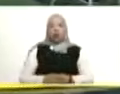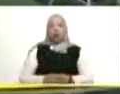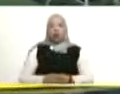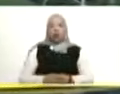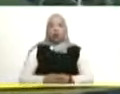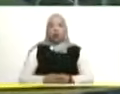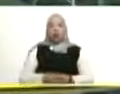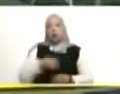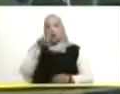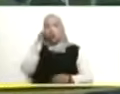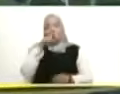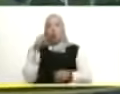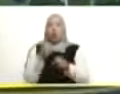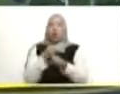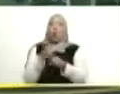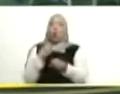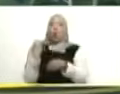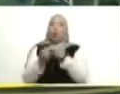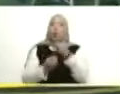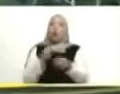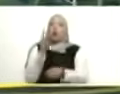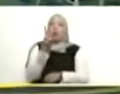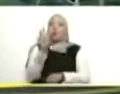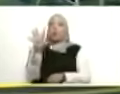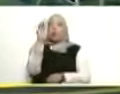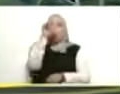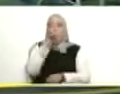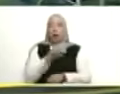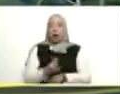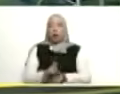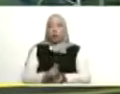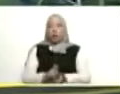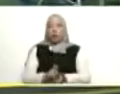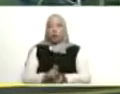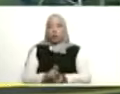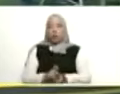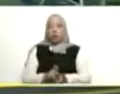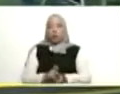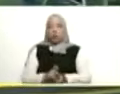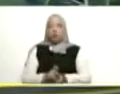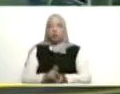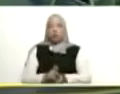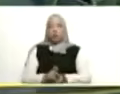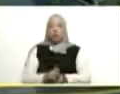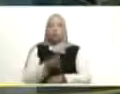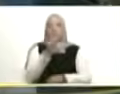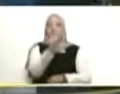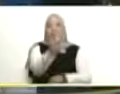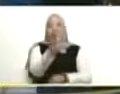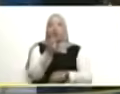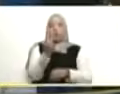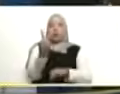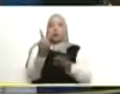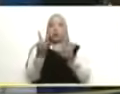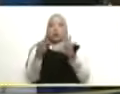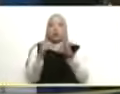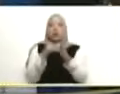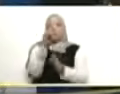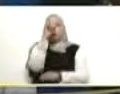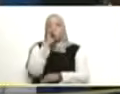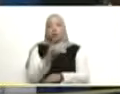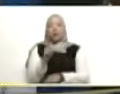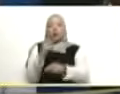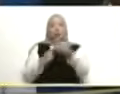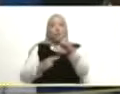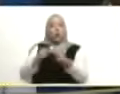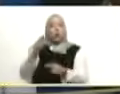En eso tenemos con qué 25 años de fortaleza, de los 526 años. ¿Cuándo se construyó vivienda